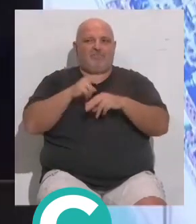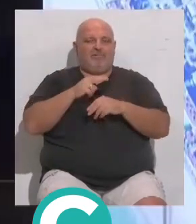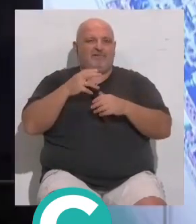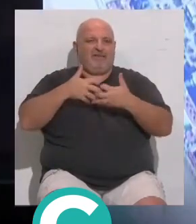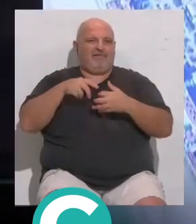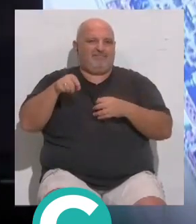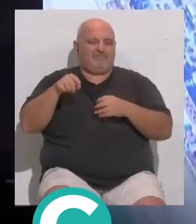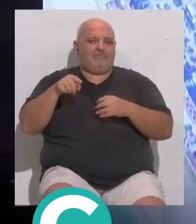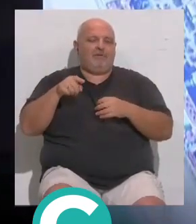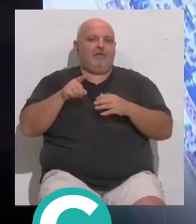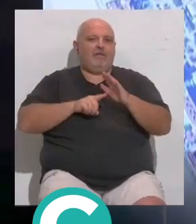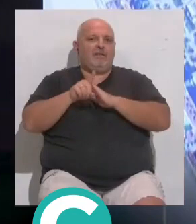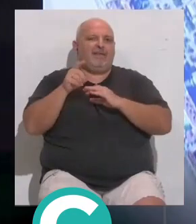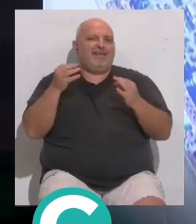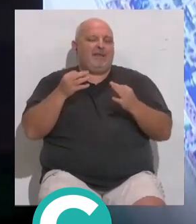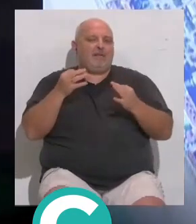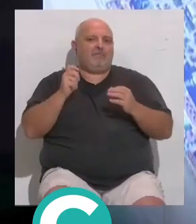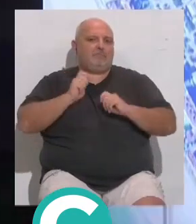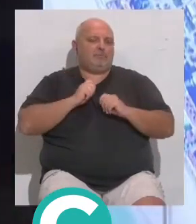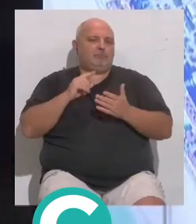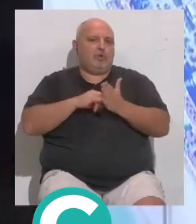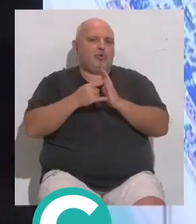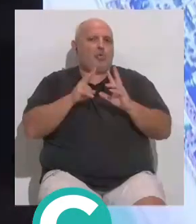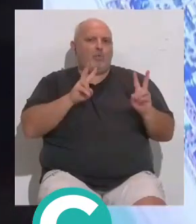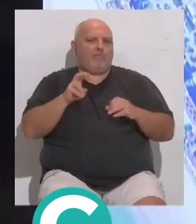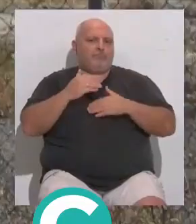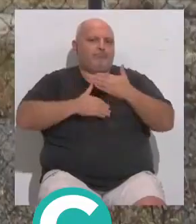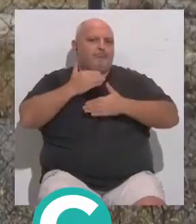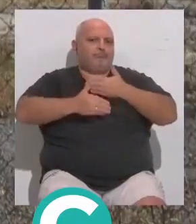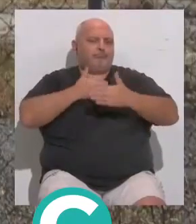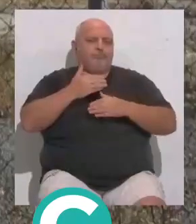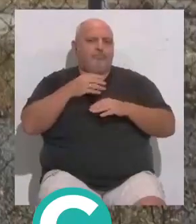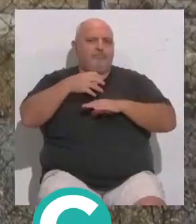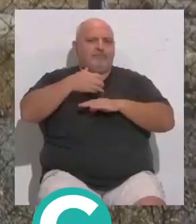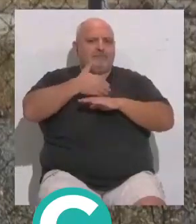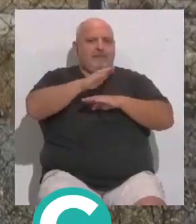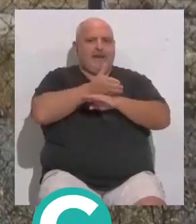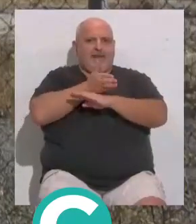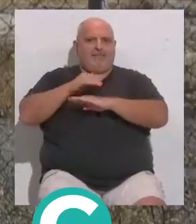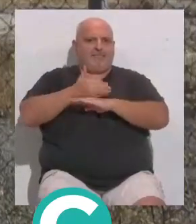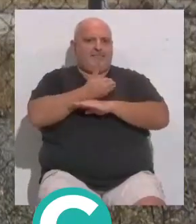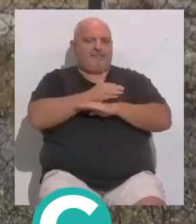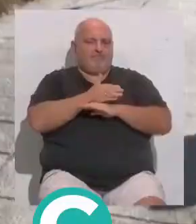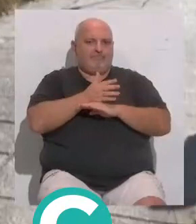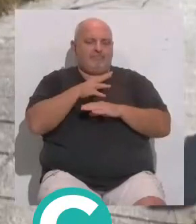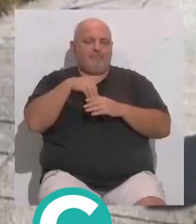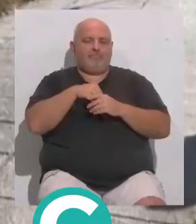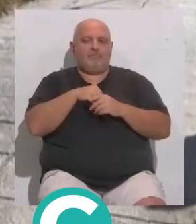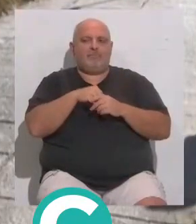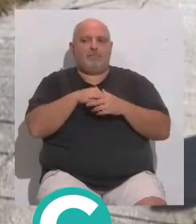a posibilitar el desarrollo de todos esos proyectos que ya van con su red separativa y que va